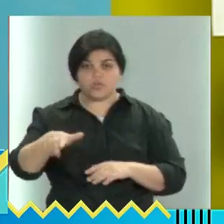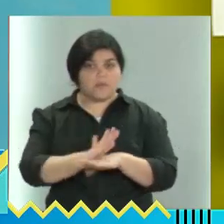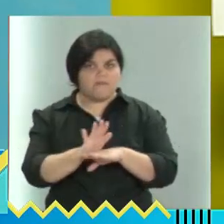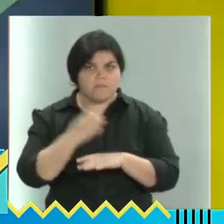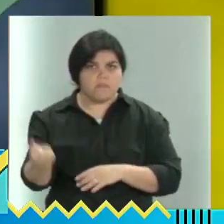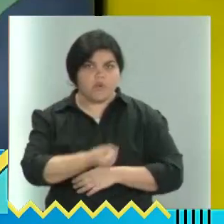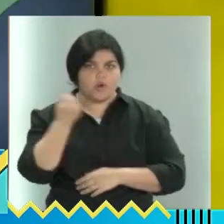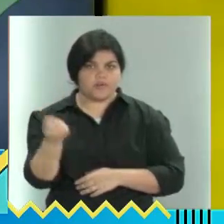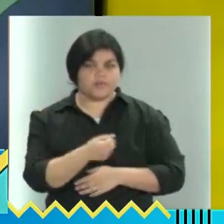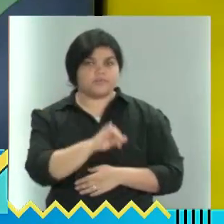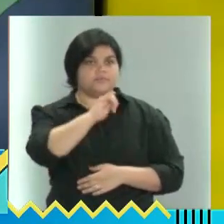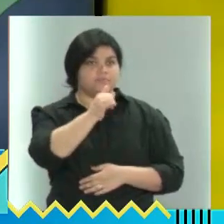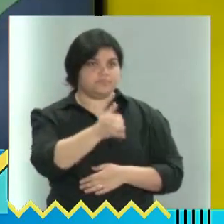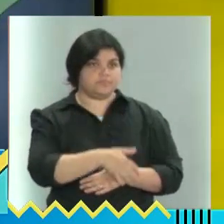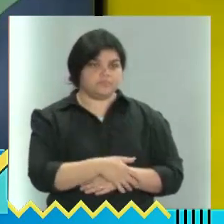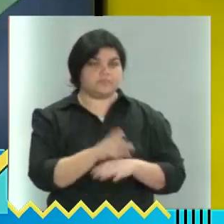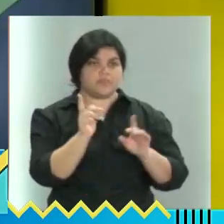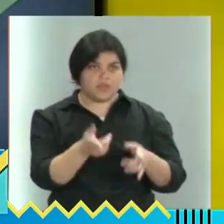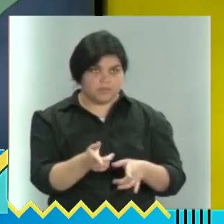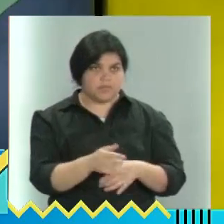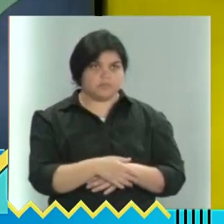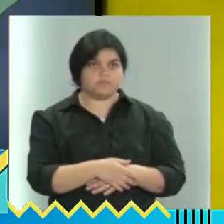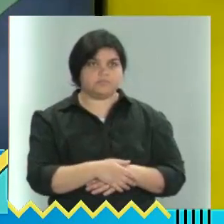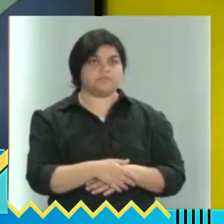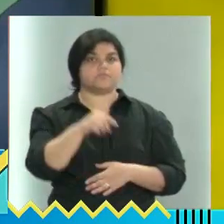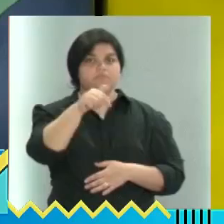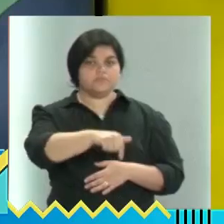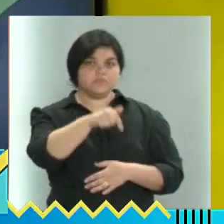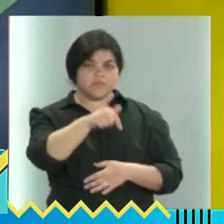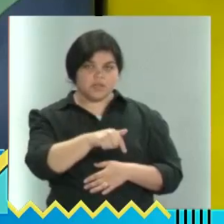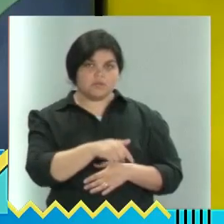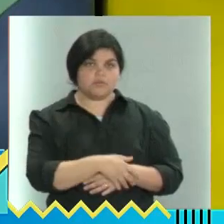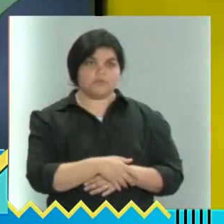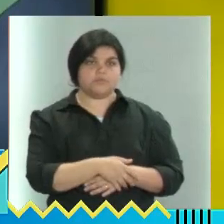se quiere. Es una base fundamental. Es más, ahora inclusive se está